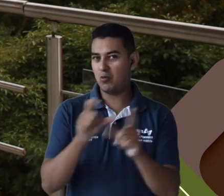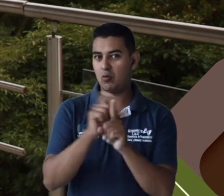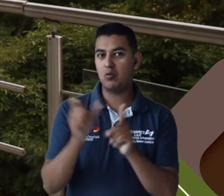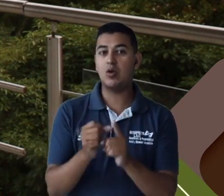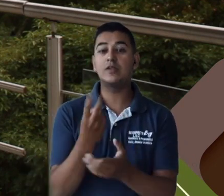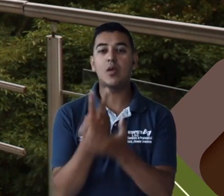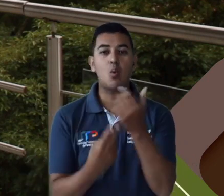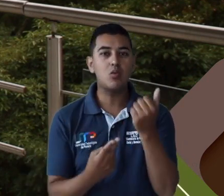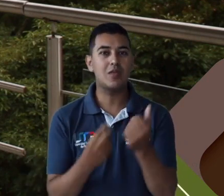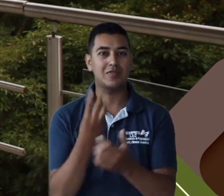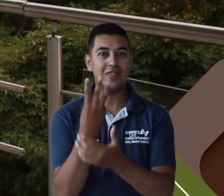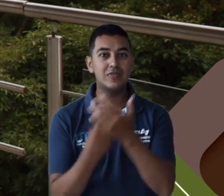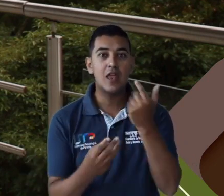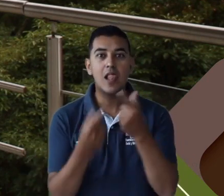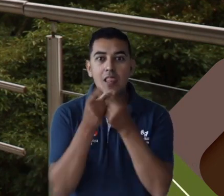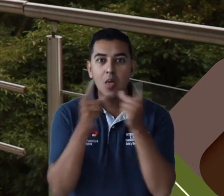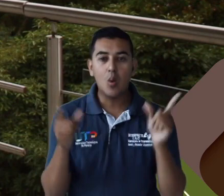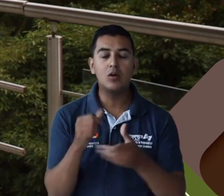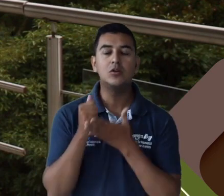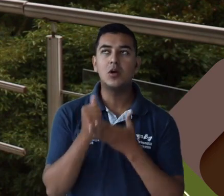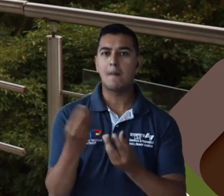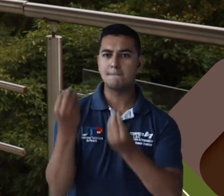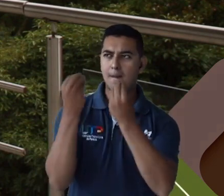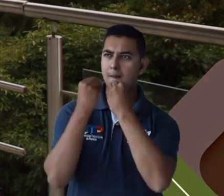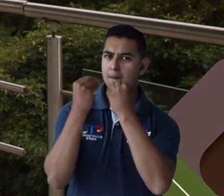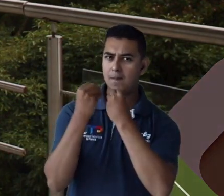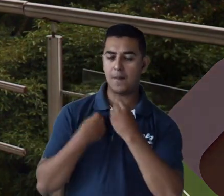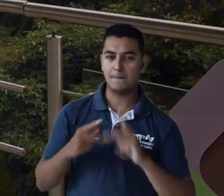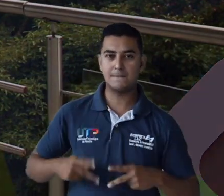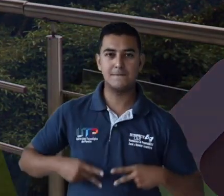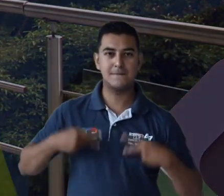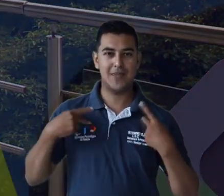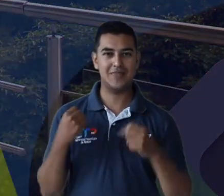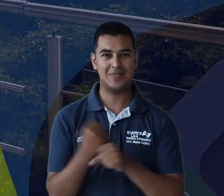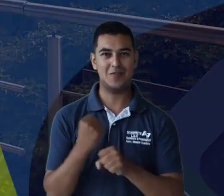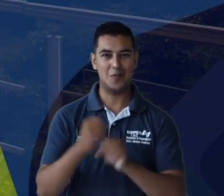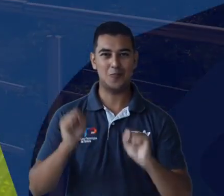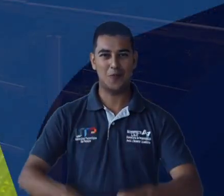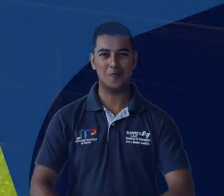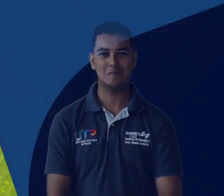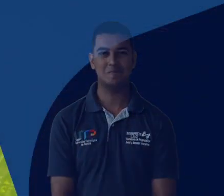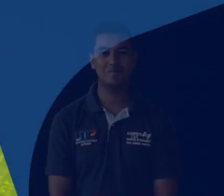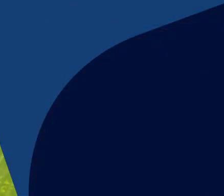en segunda y tercera lengua, y esto hace que enriquezcan su vida a nivel personal y también laboral.